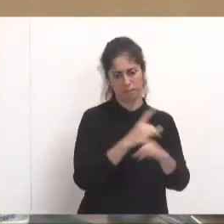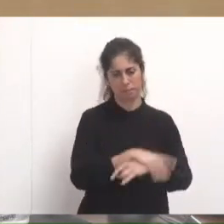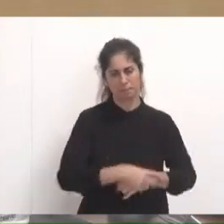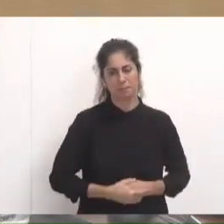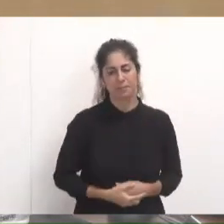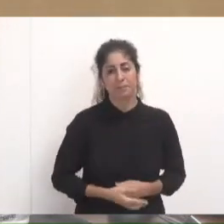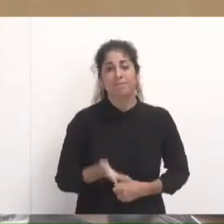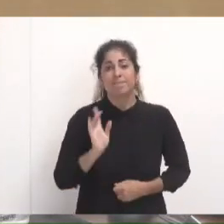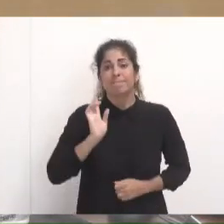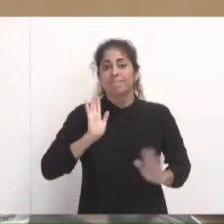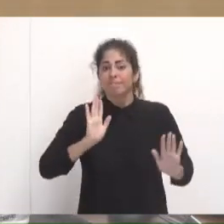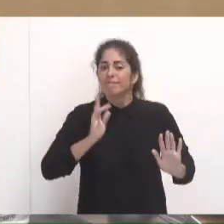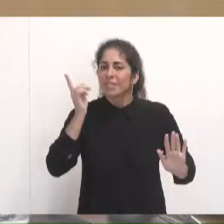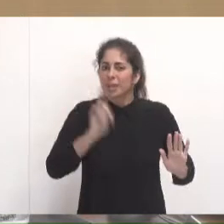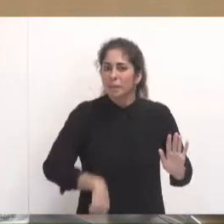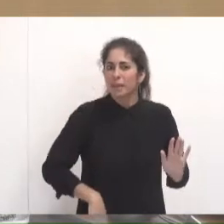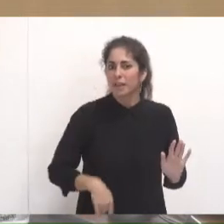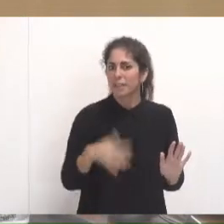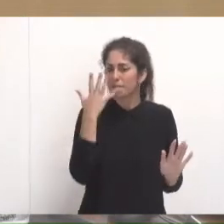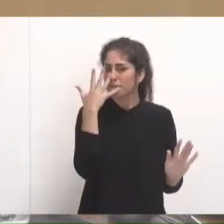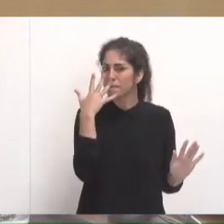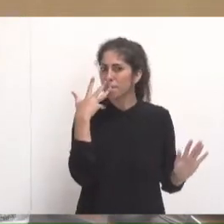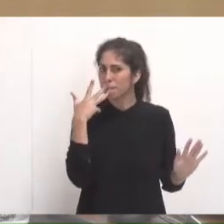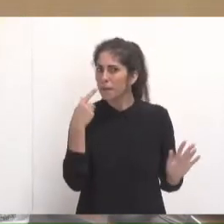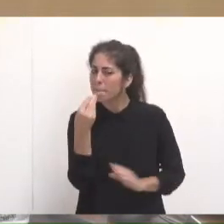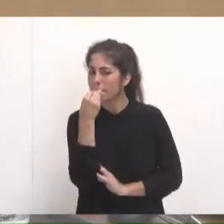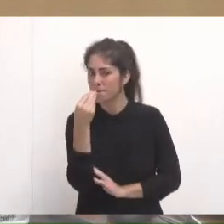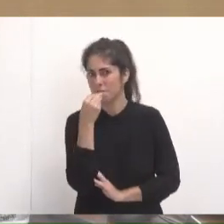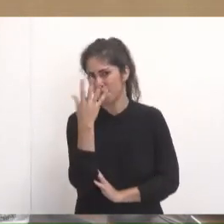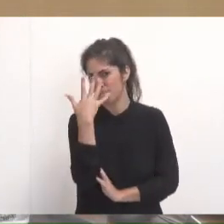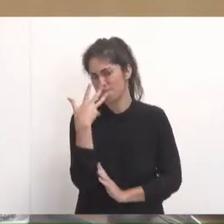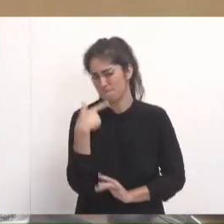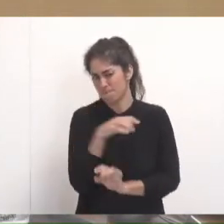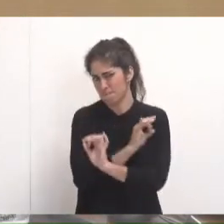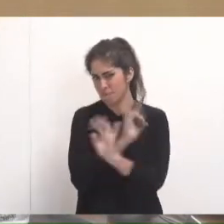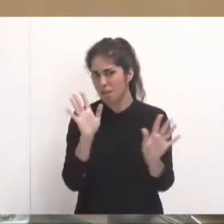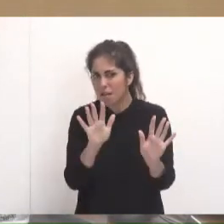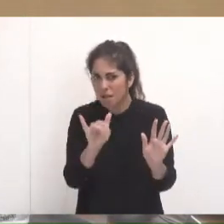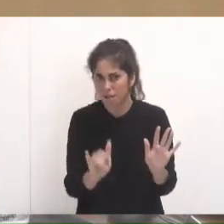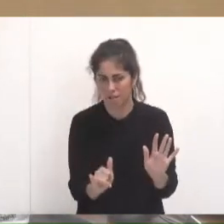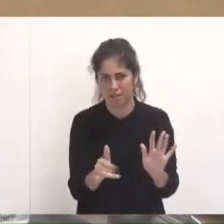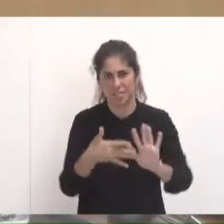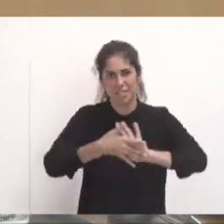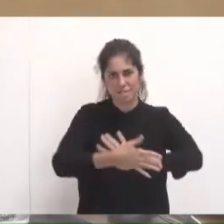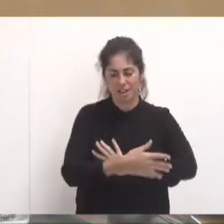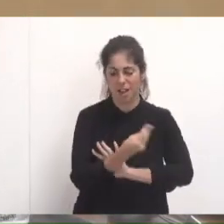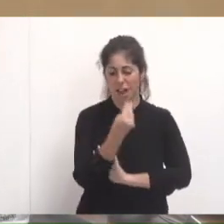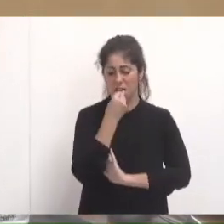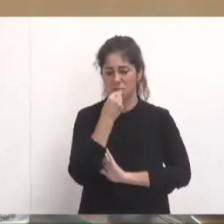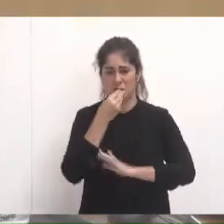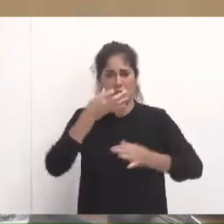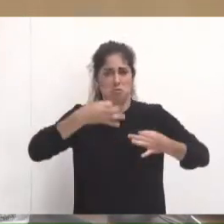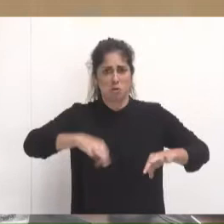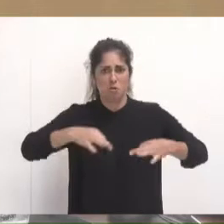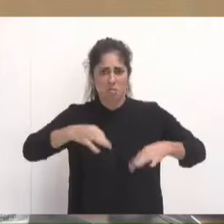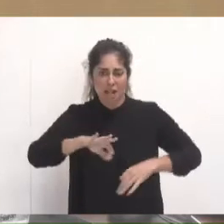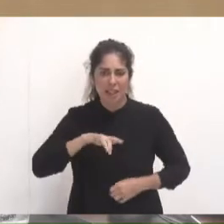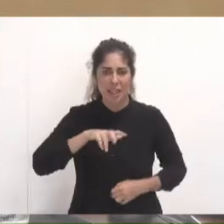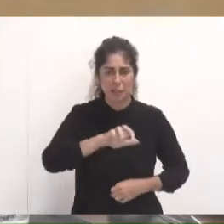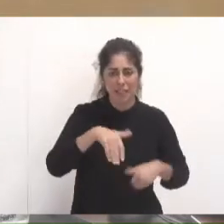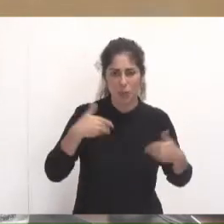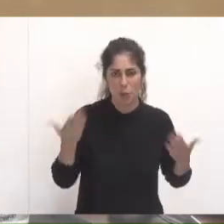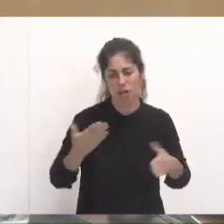Pero tiene también una preferencia en su alimentación. Es decir, la alimentación normal de esta termita es